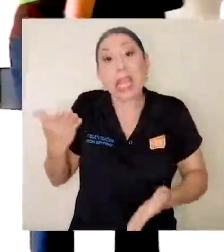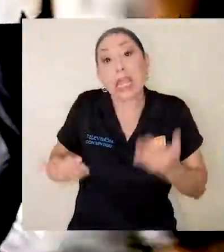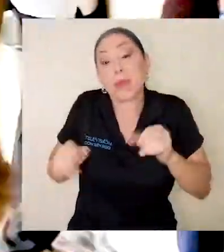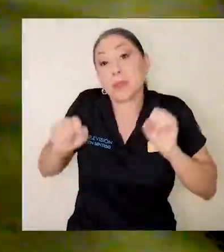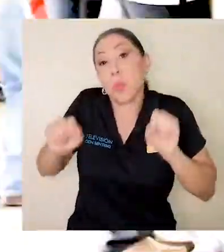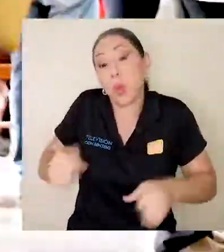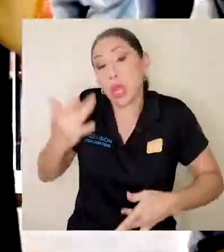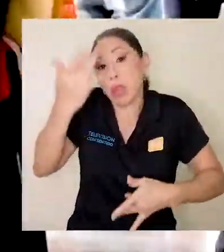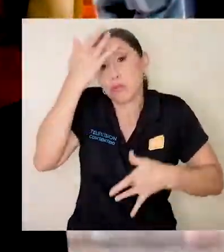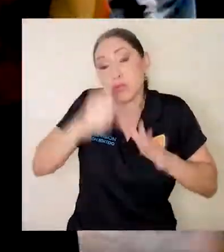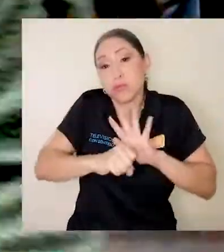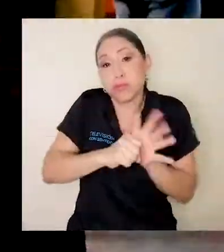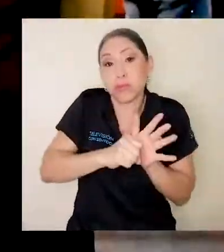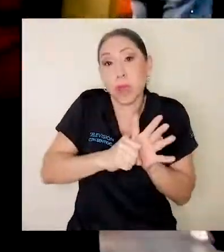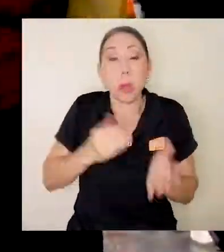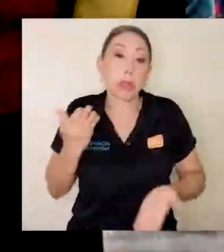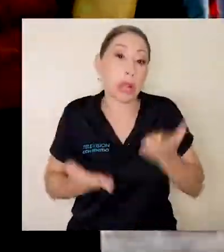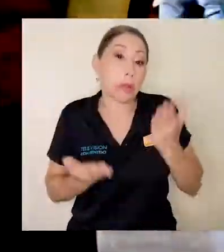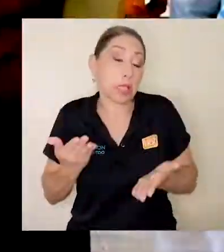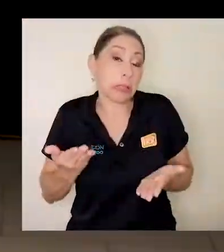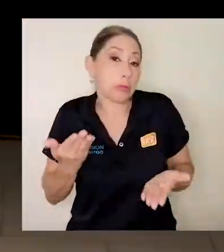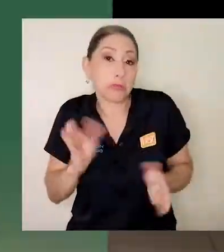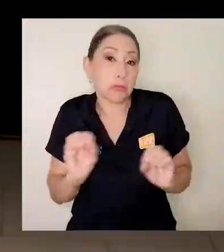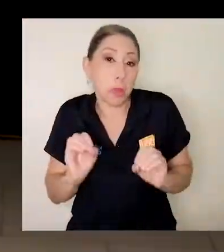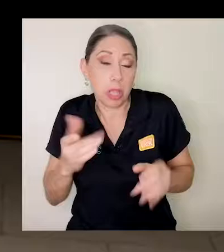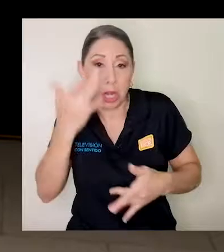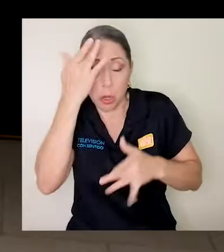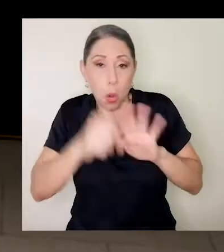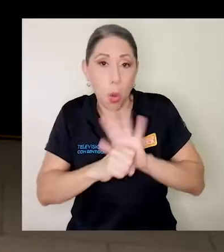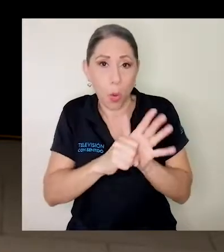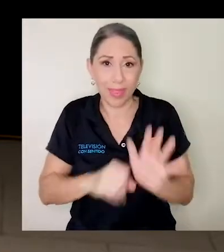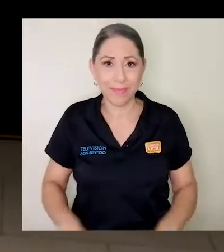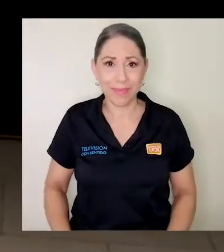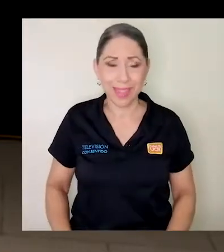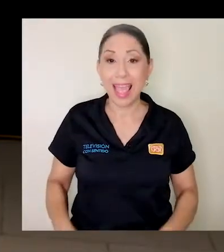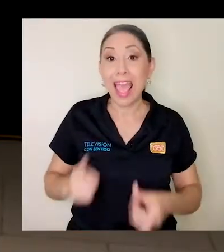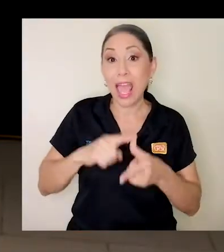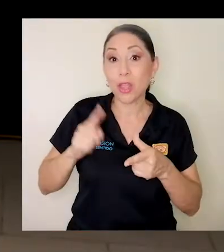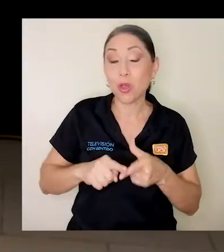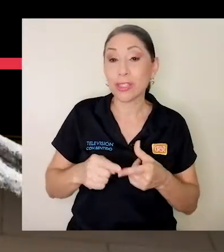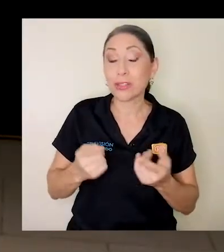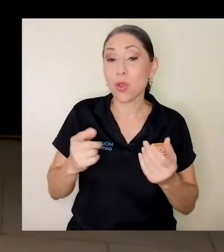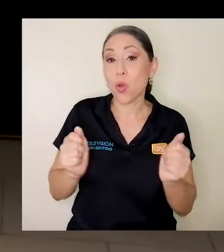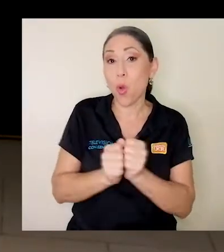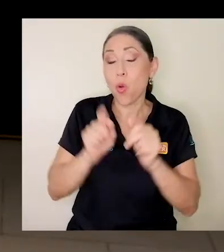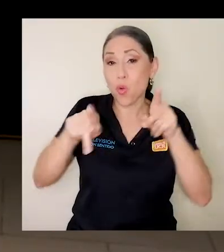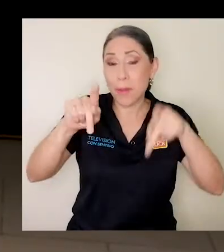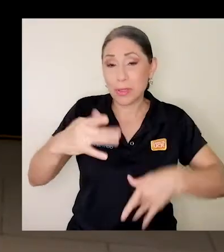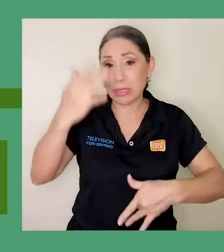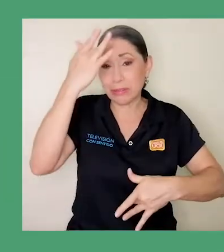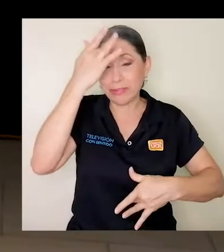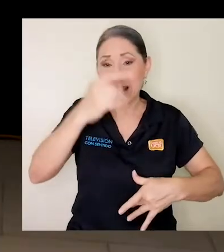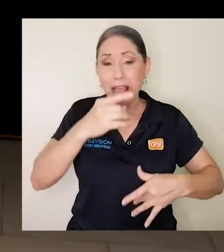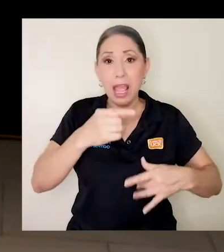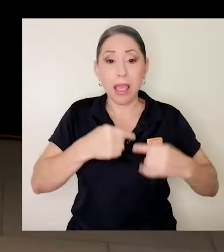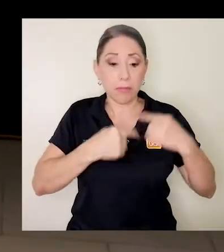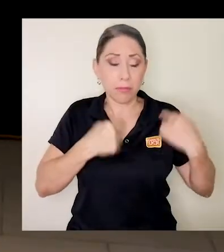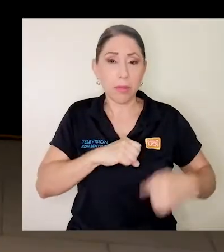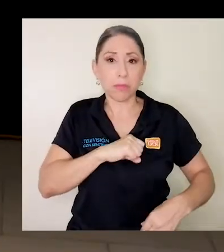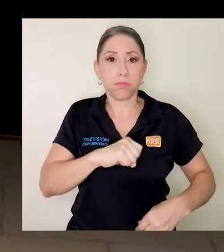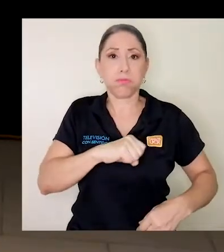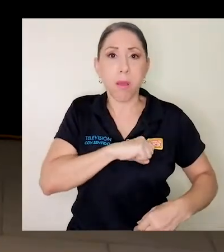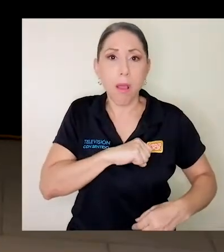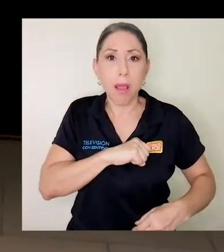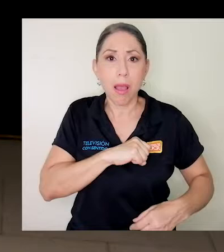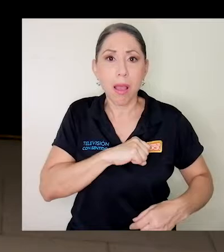podría tener COVID o podría no tener COVID. Yo soy paciente de infarto al miocardio y soy un paciente